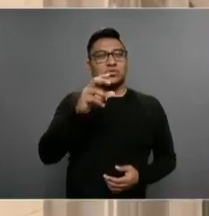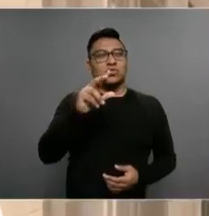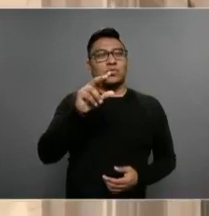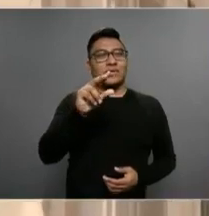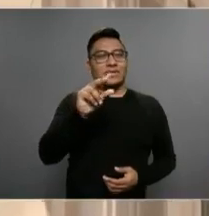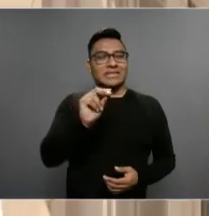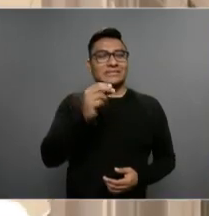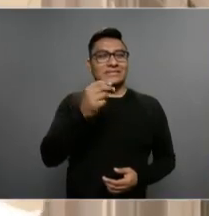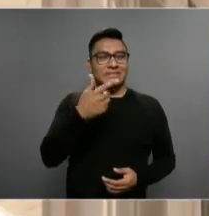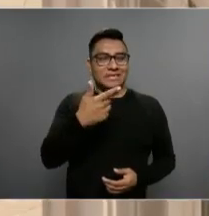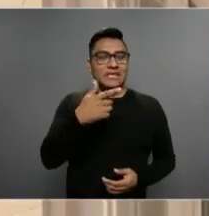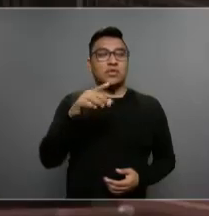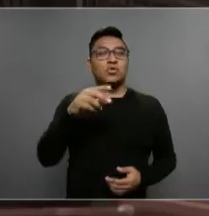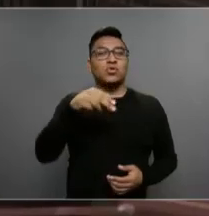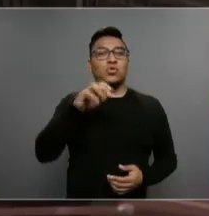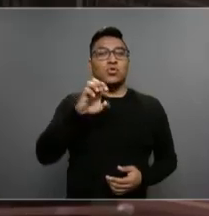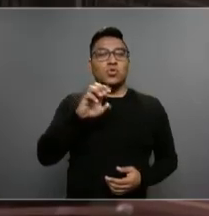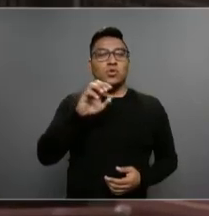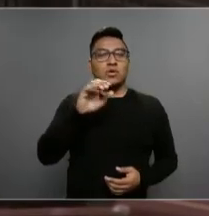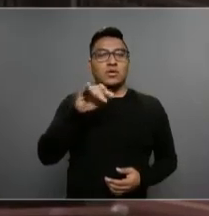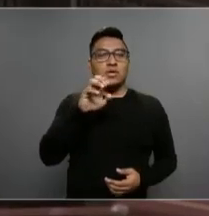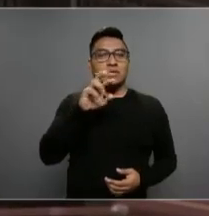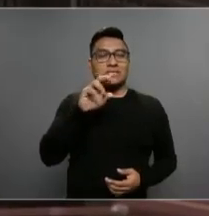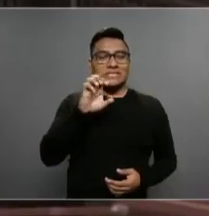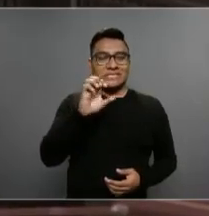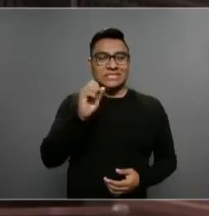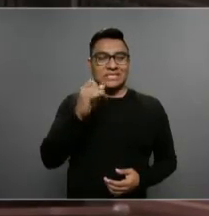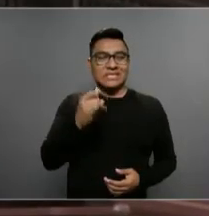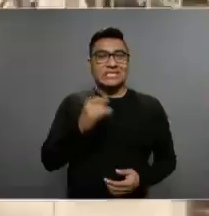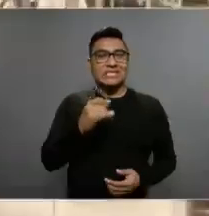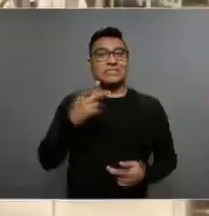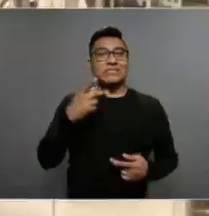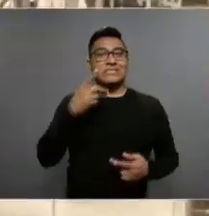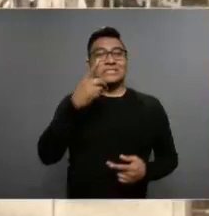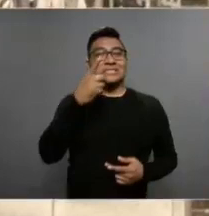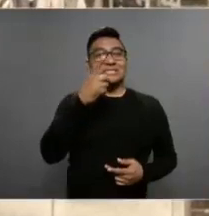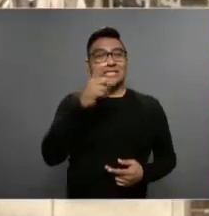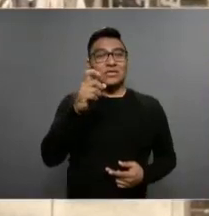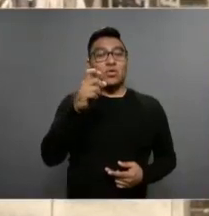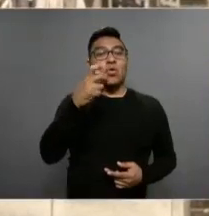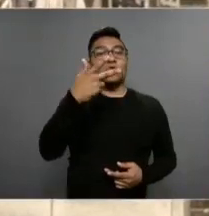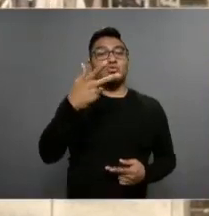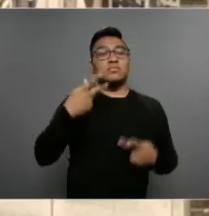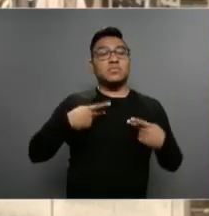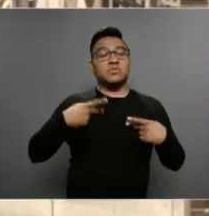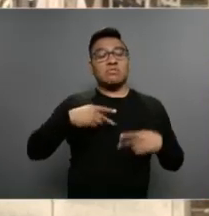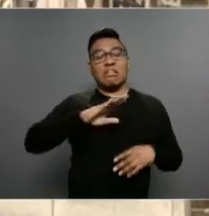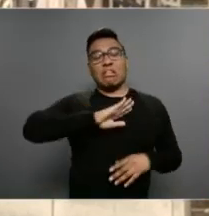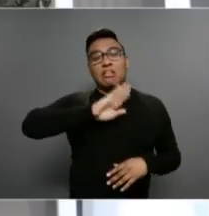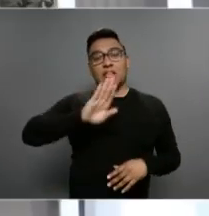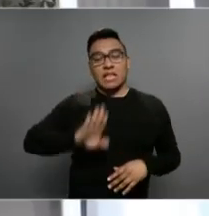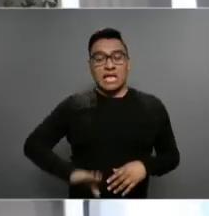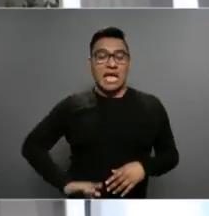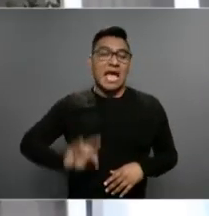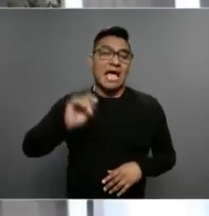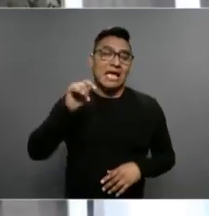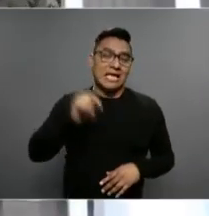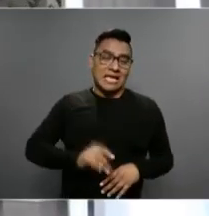Nueva Jersey con 108 fallecidos. Híjole. Y tenemos ya